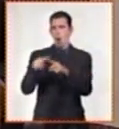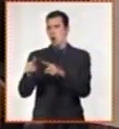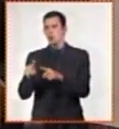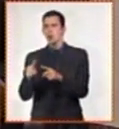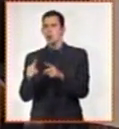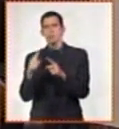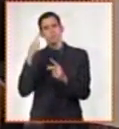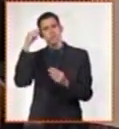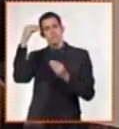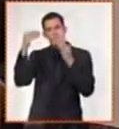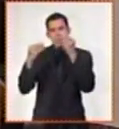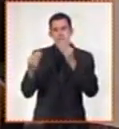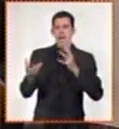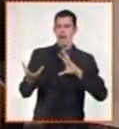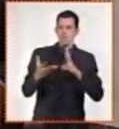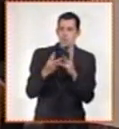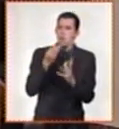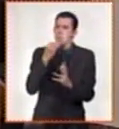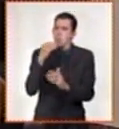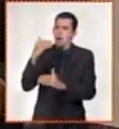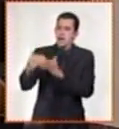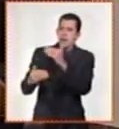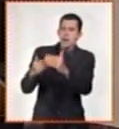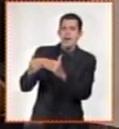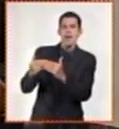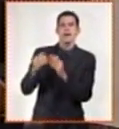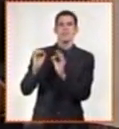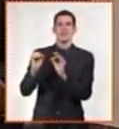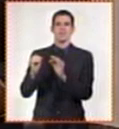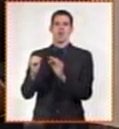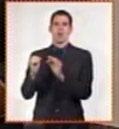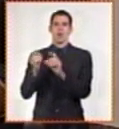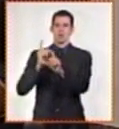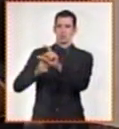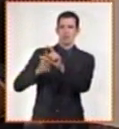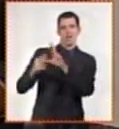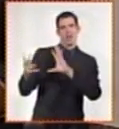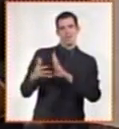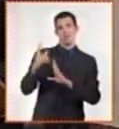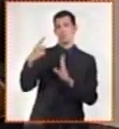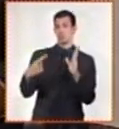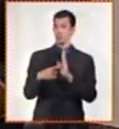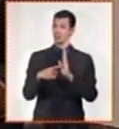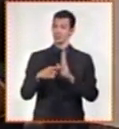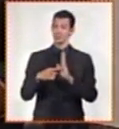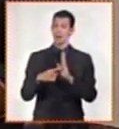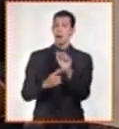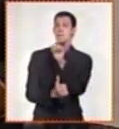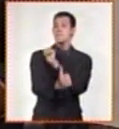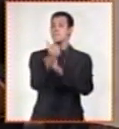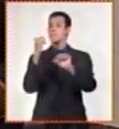iban elevando su perfil, cuyo peso económico en el mundial subió del